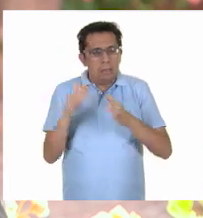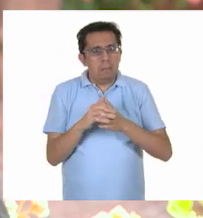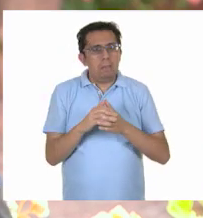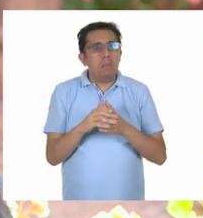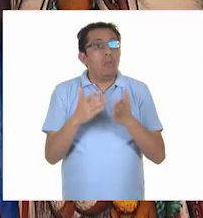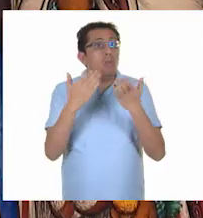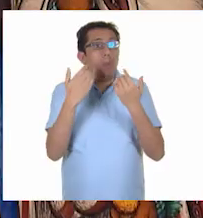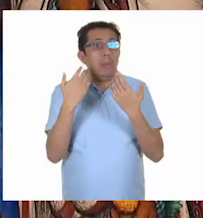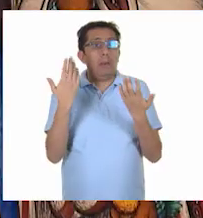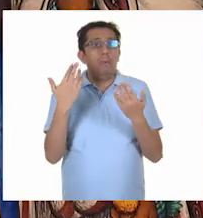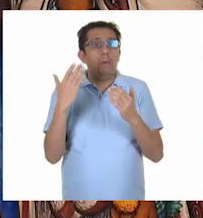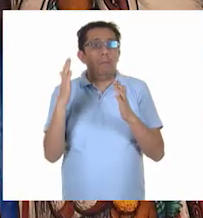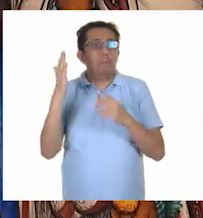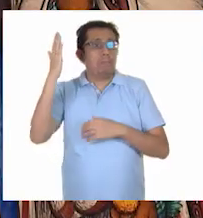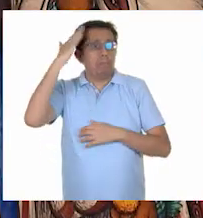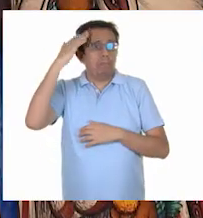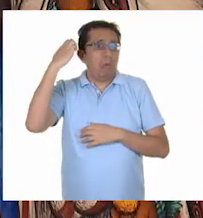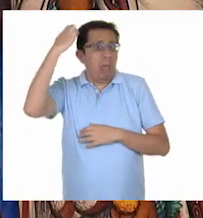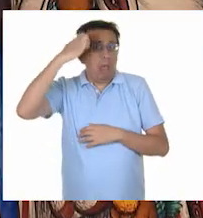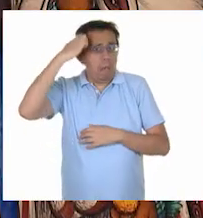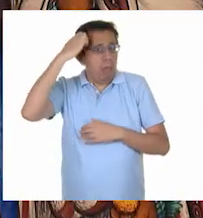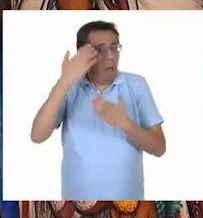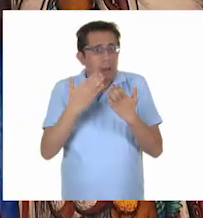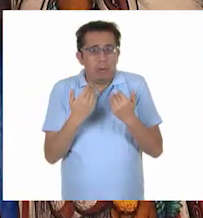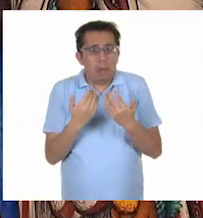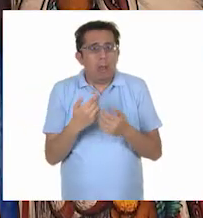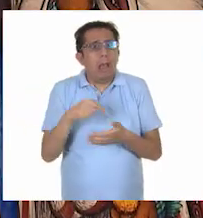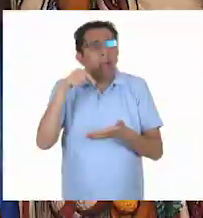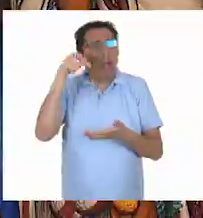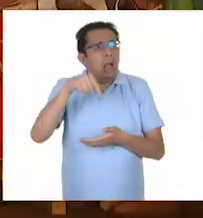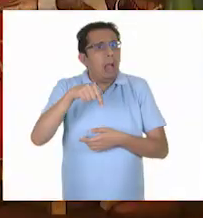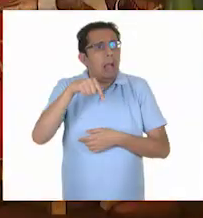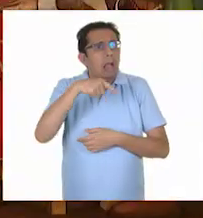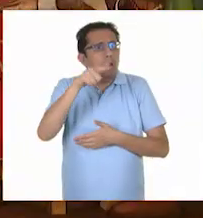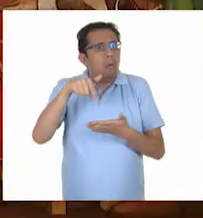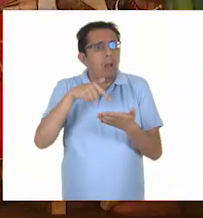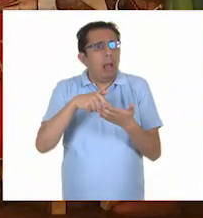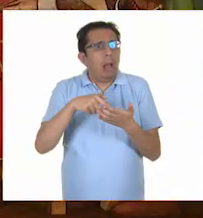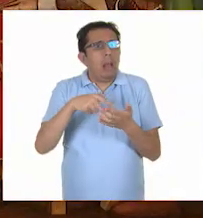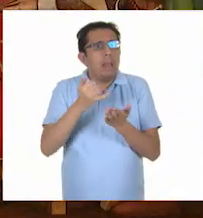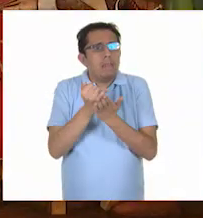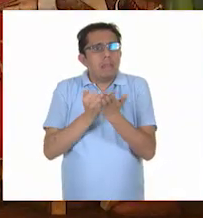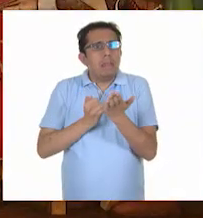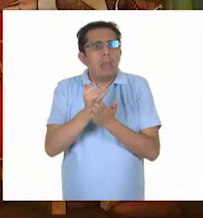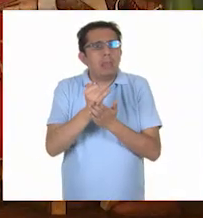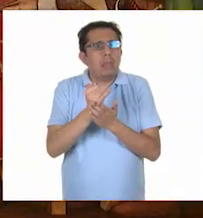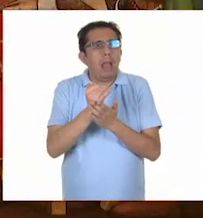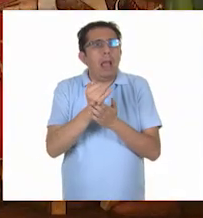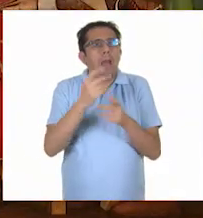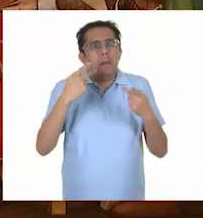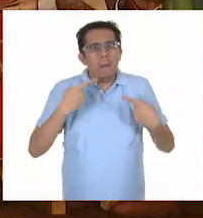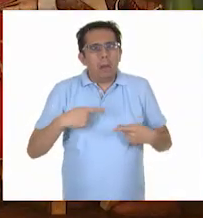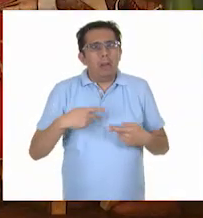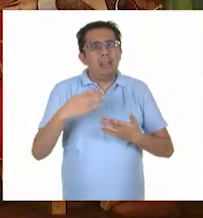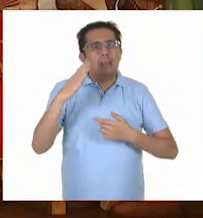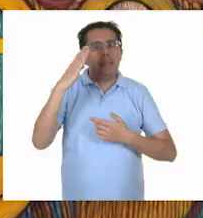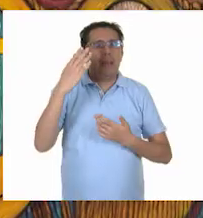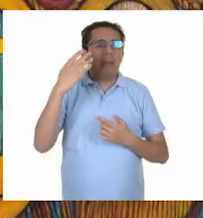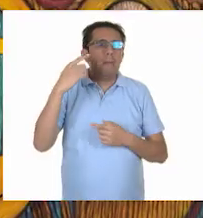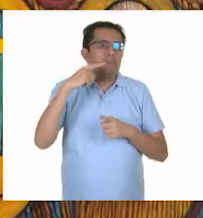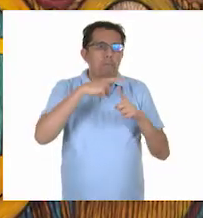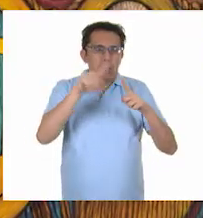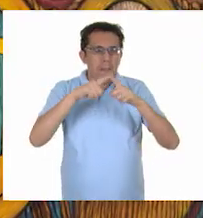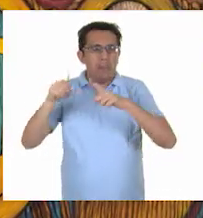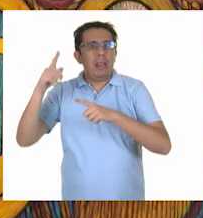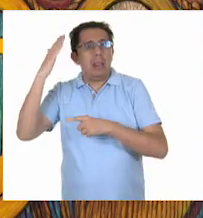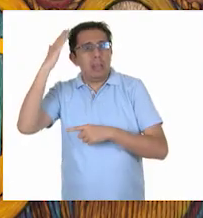no tuvo emperador, sino que aquí las decisiones se tomaban por los señores, por los caciques, por